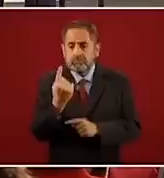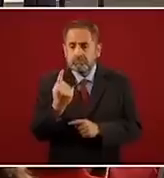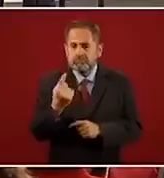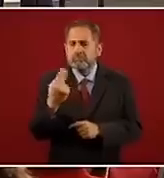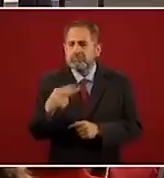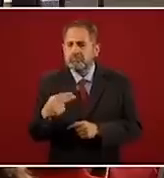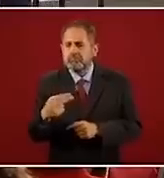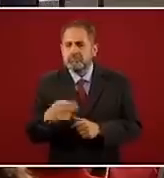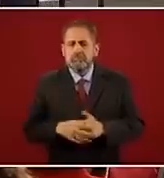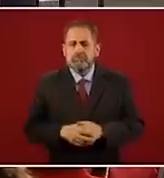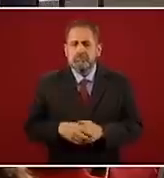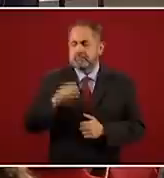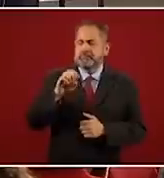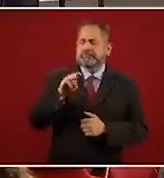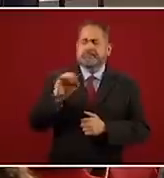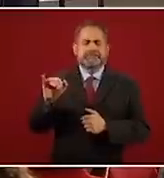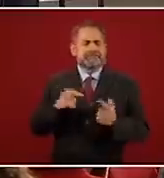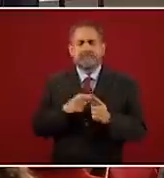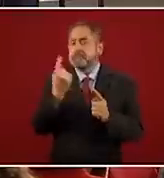se llama Eni.